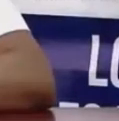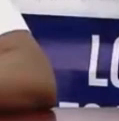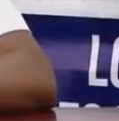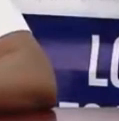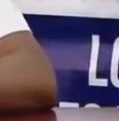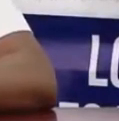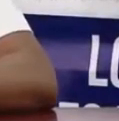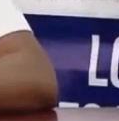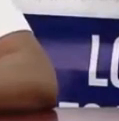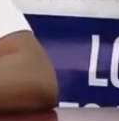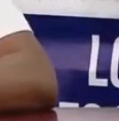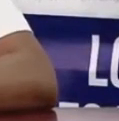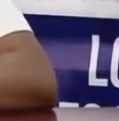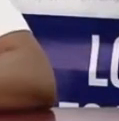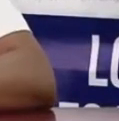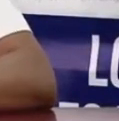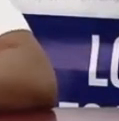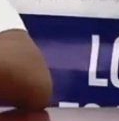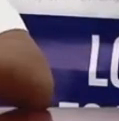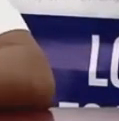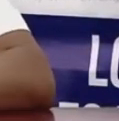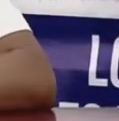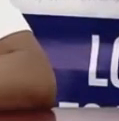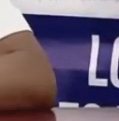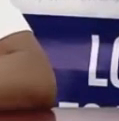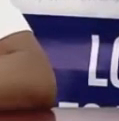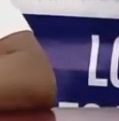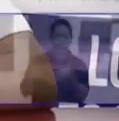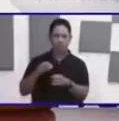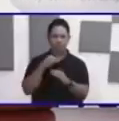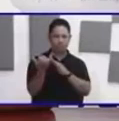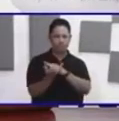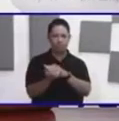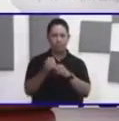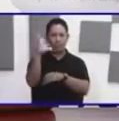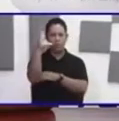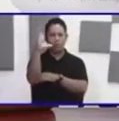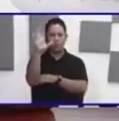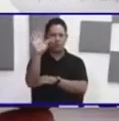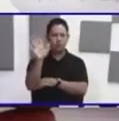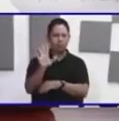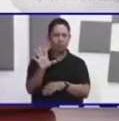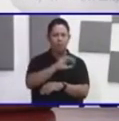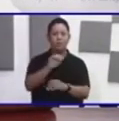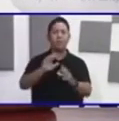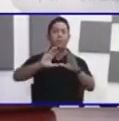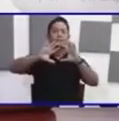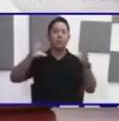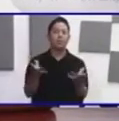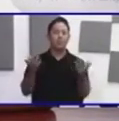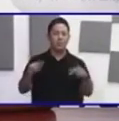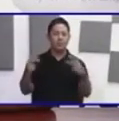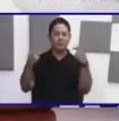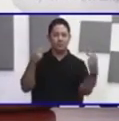Buenas noches a toda la comunidad del archipiélago, a todos los que nos ven también en Colombia y en el mundo a través de